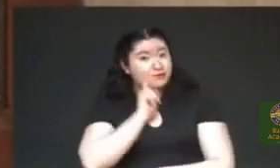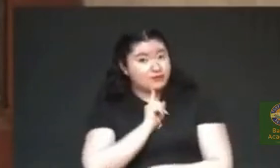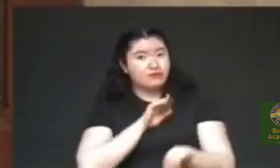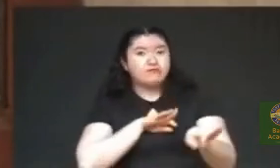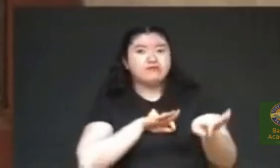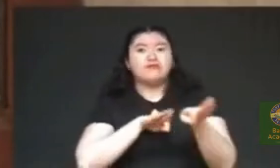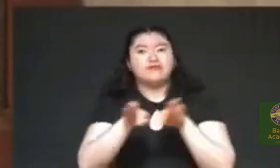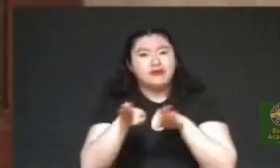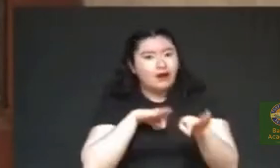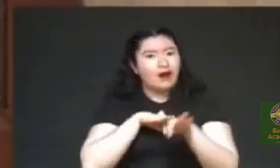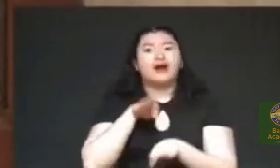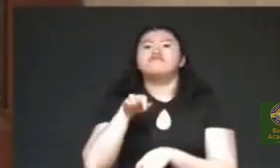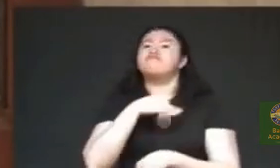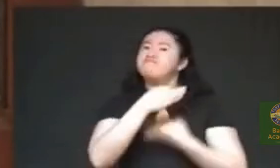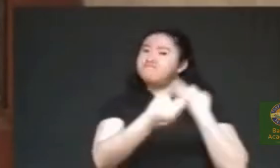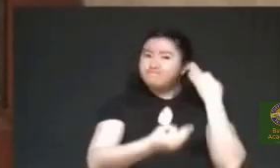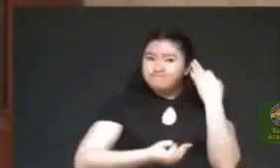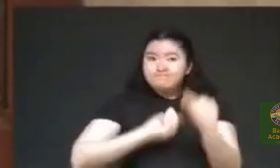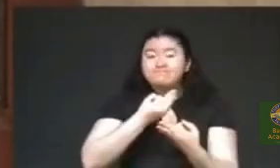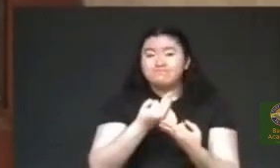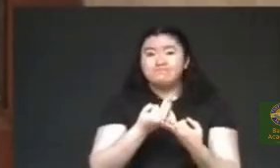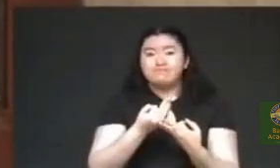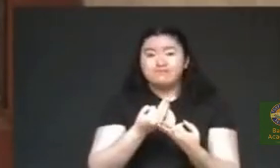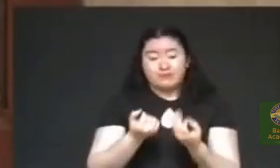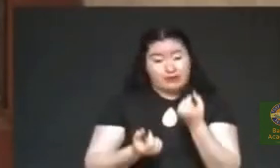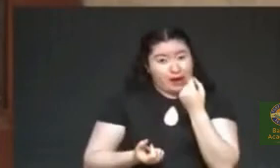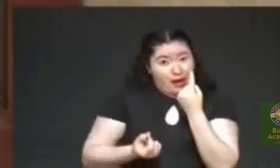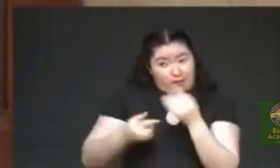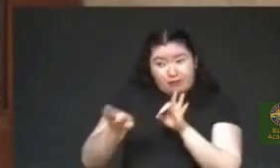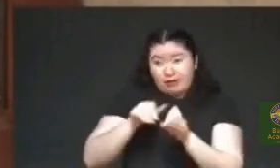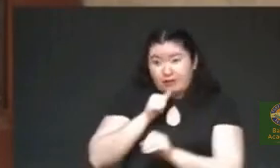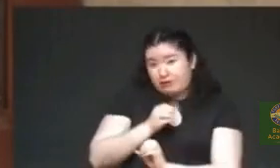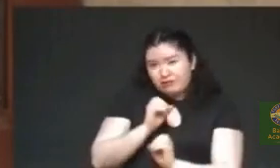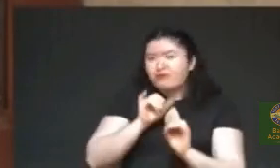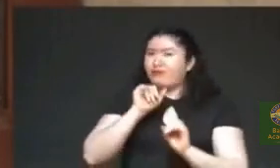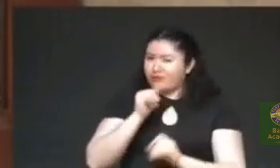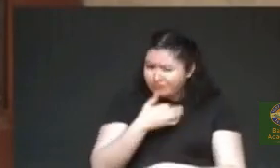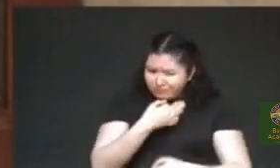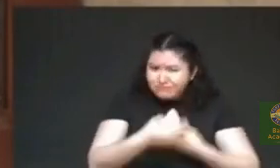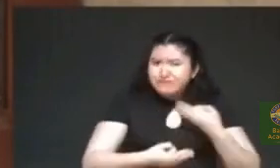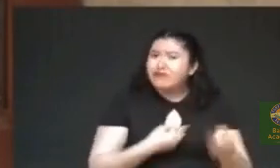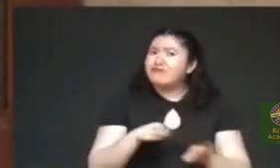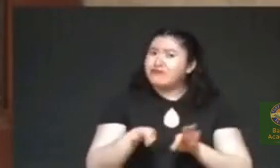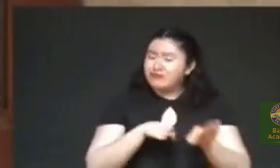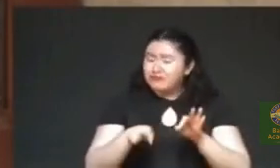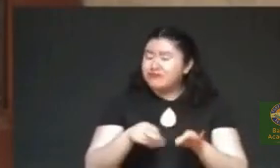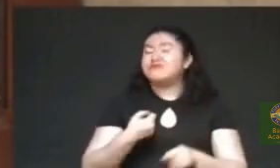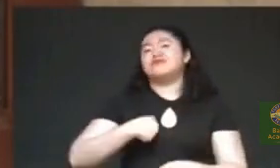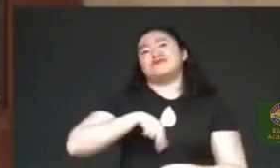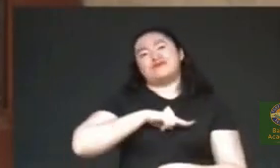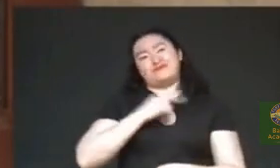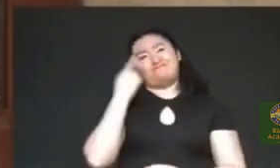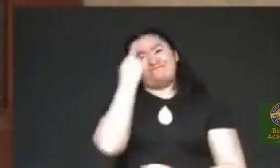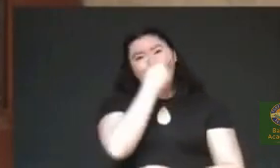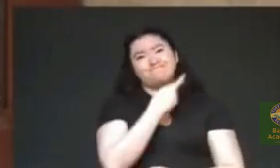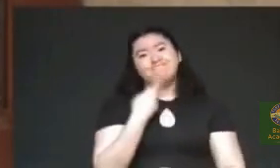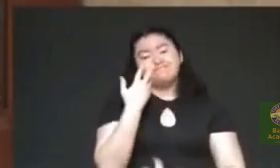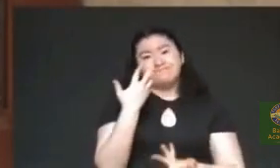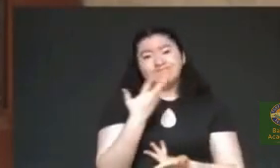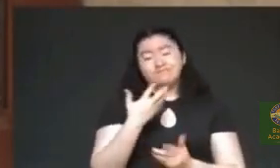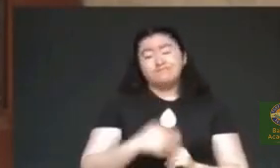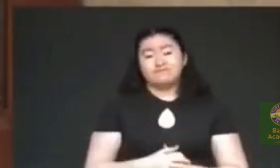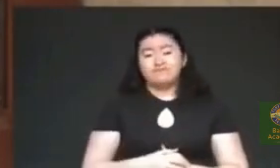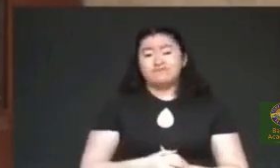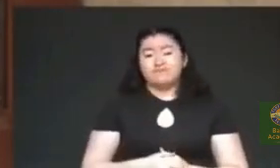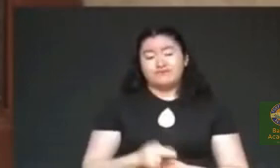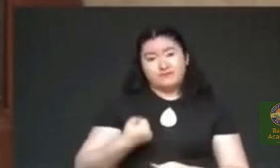esté sin trabajar. Entonces, finalmente esa es parte de lo que se está trabajando, y bueno, ese es